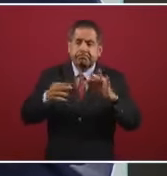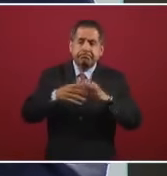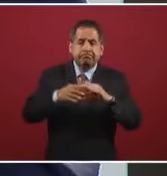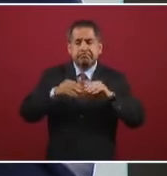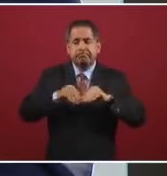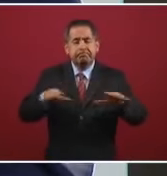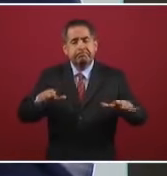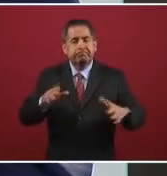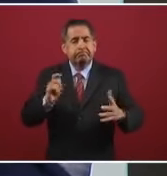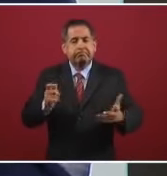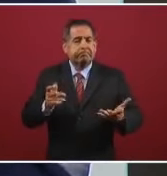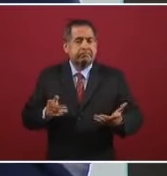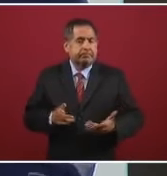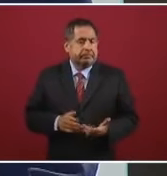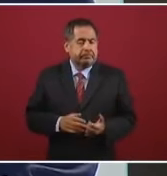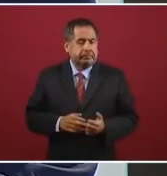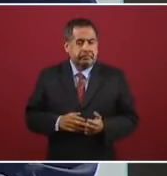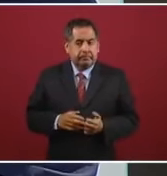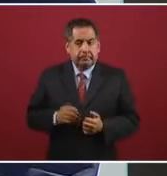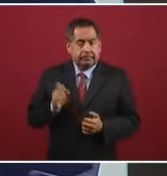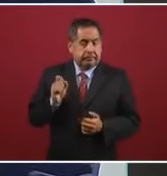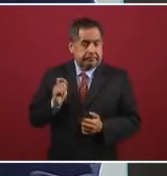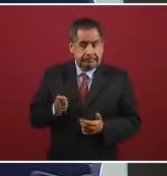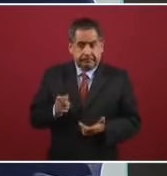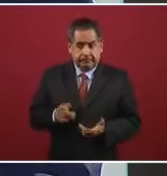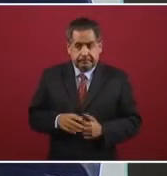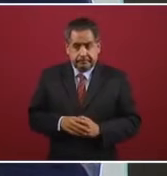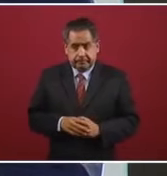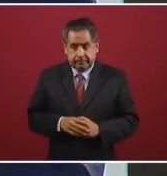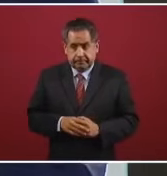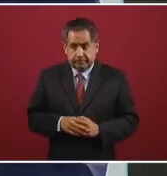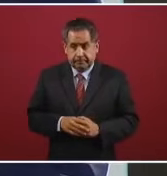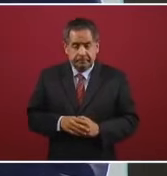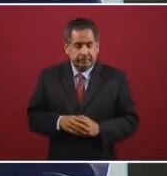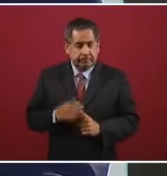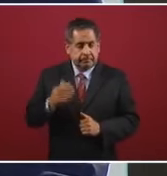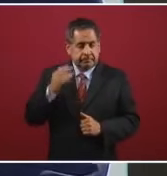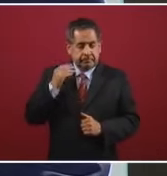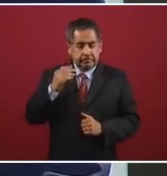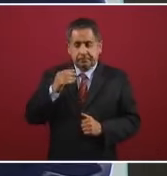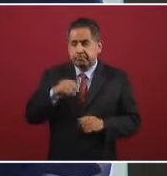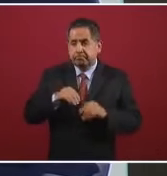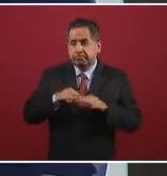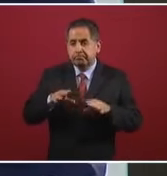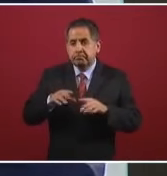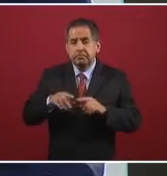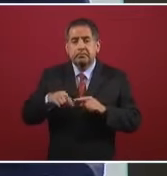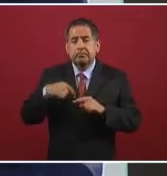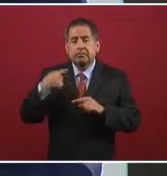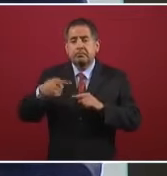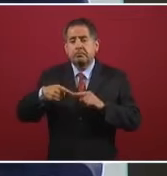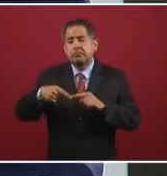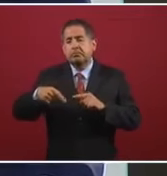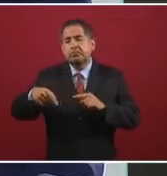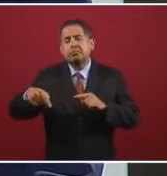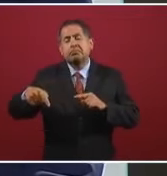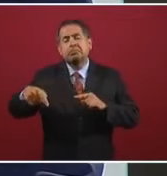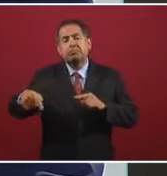algo y tarda para que se entere la